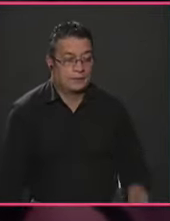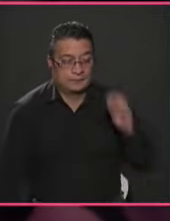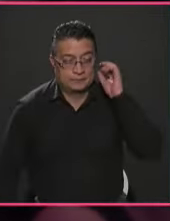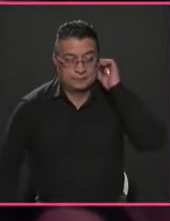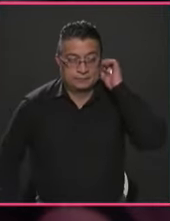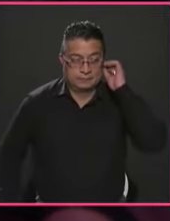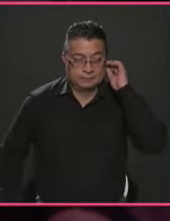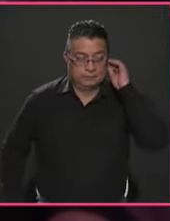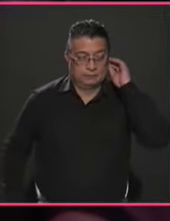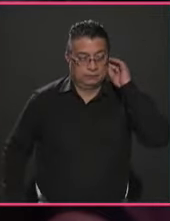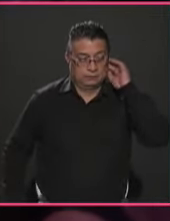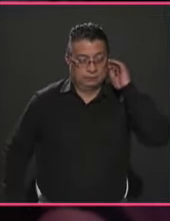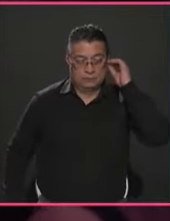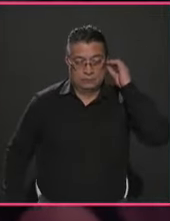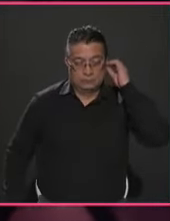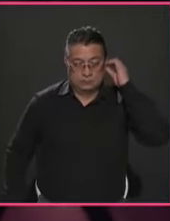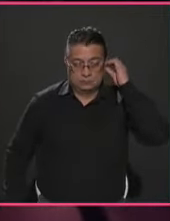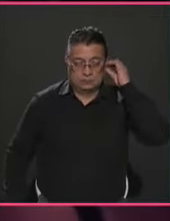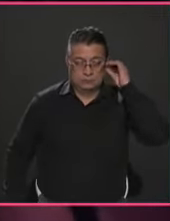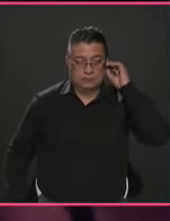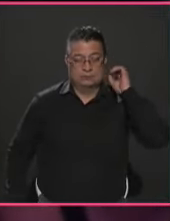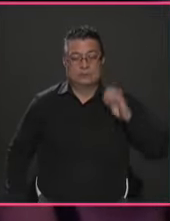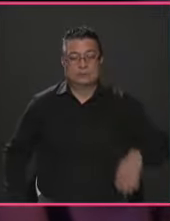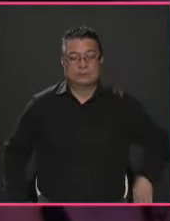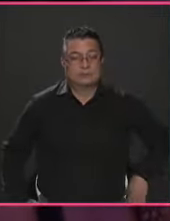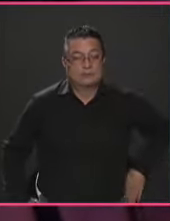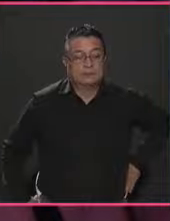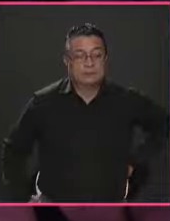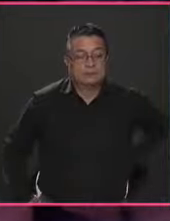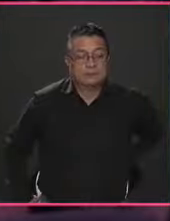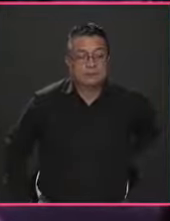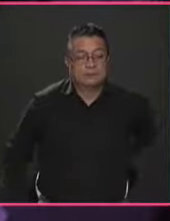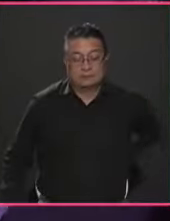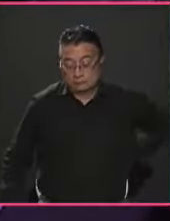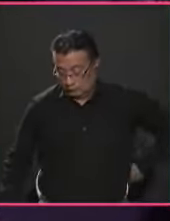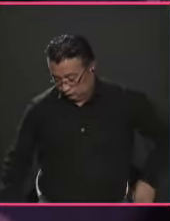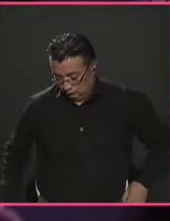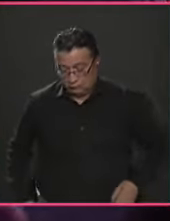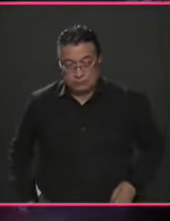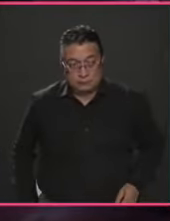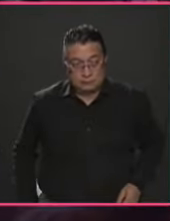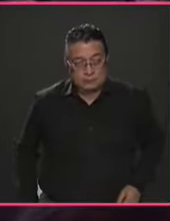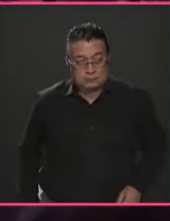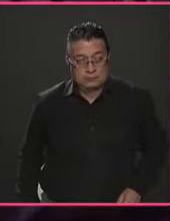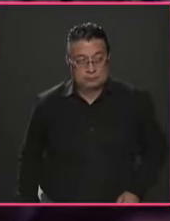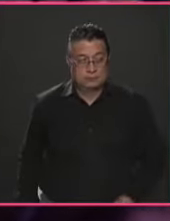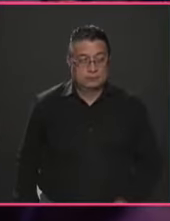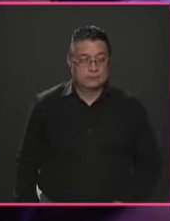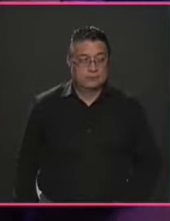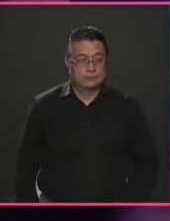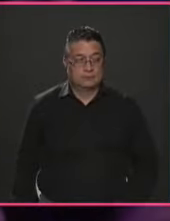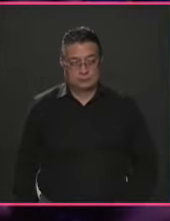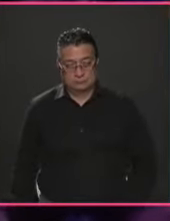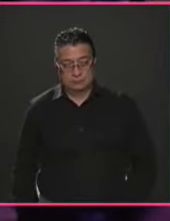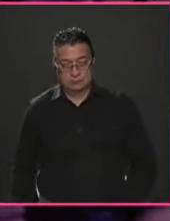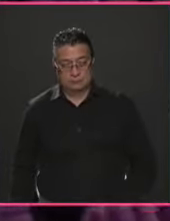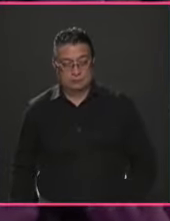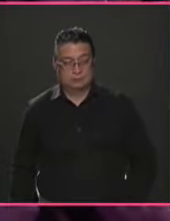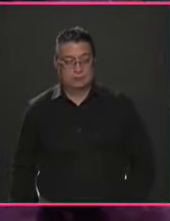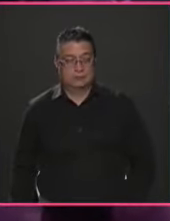gracias gracias a Mohamed lo dejamos con ese mensaje que é dice solo el comienzo than